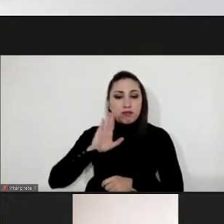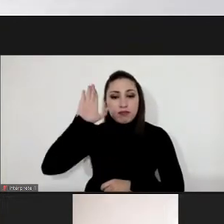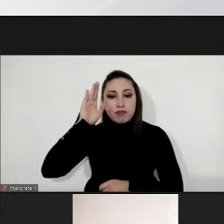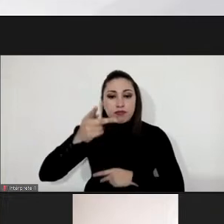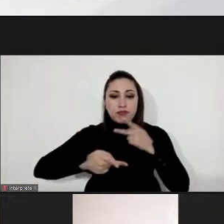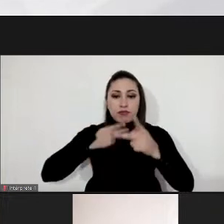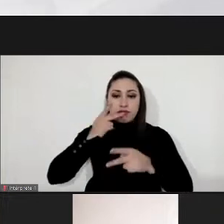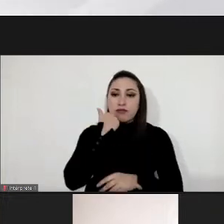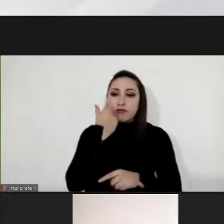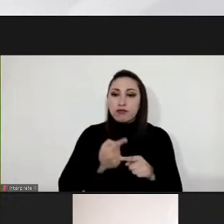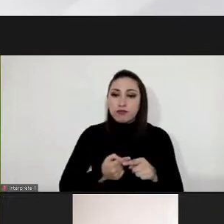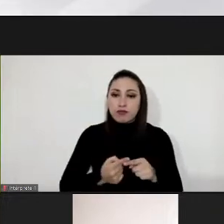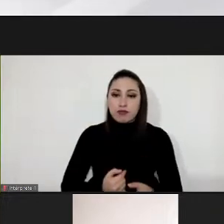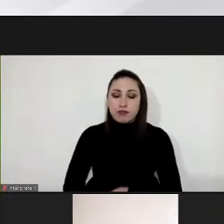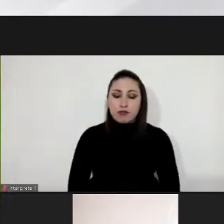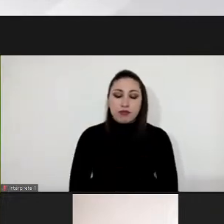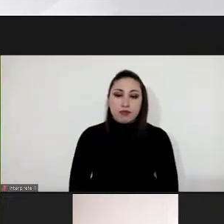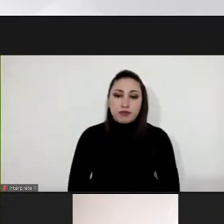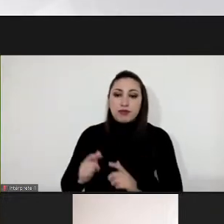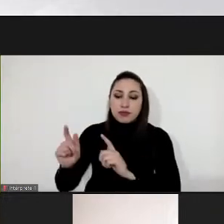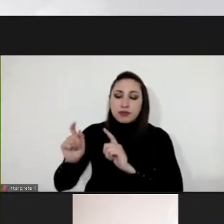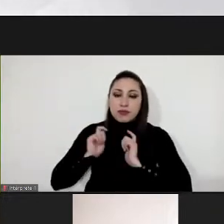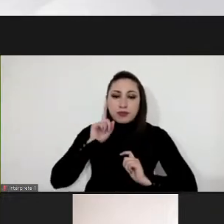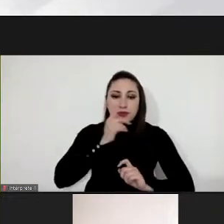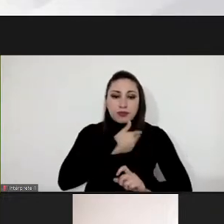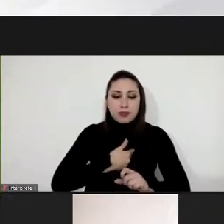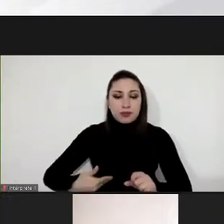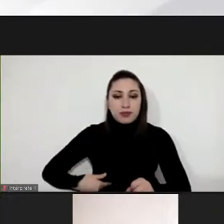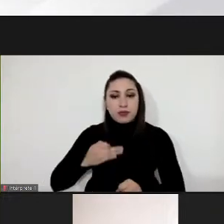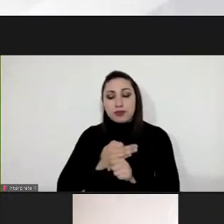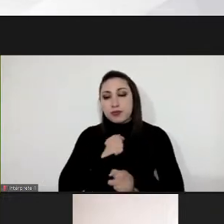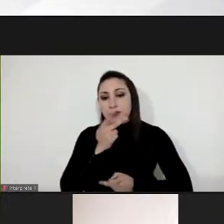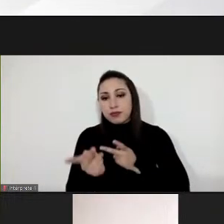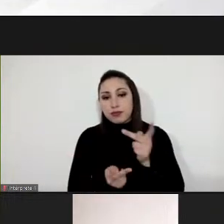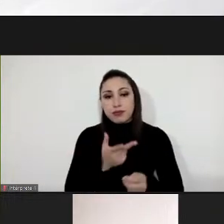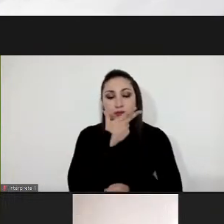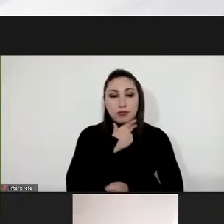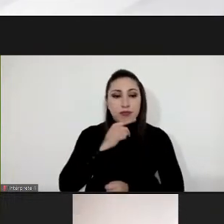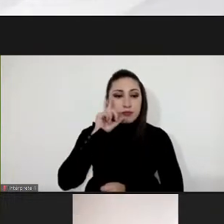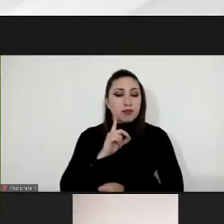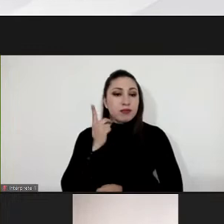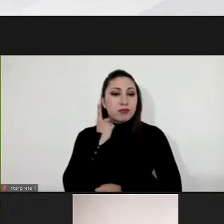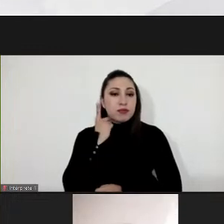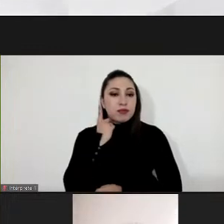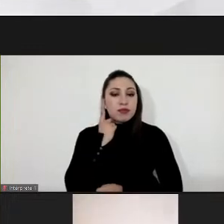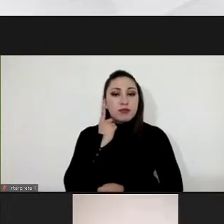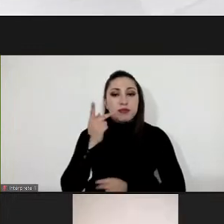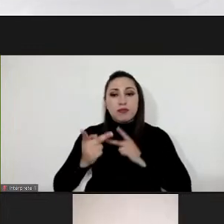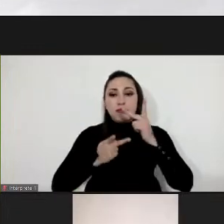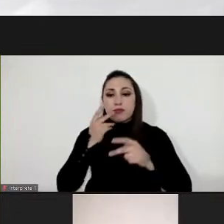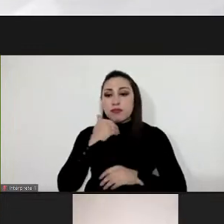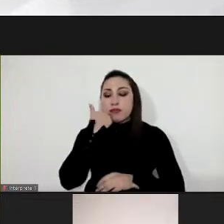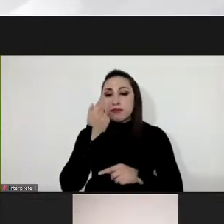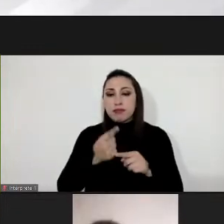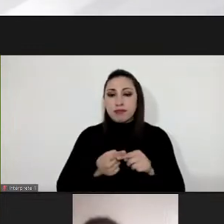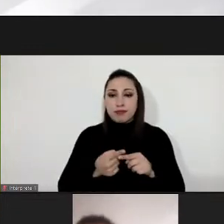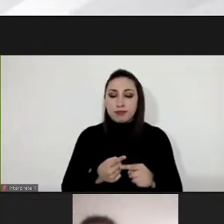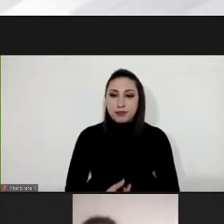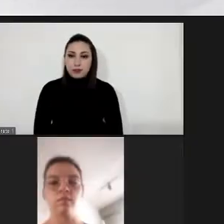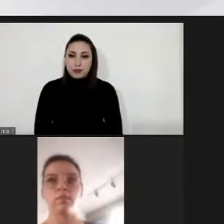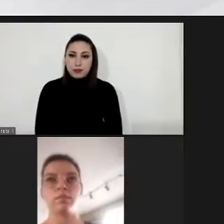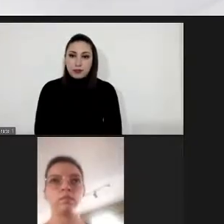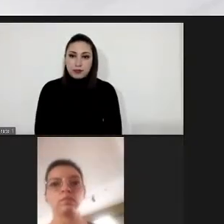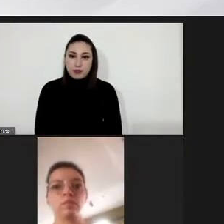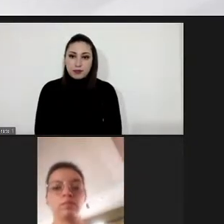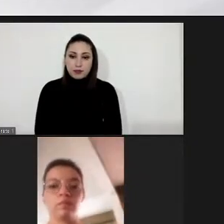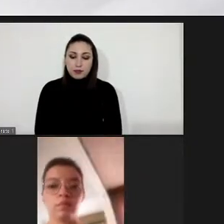contenido. Por instrucciones de la presidencia, se consulta a las diputadas y diputados integrantes si tienen algún comentario sobre el proyecto